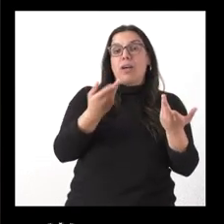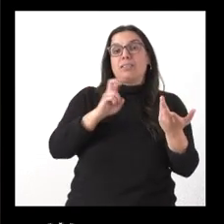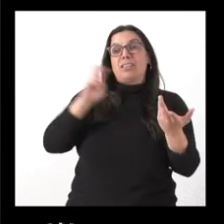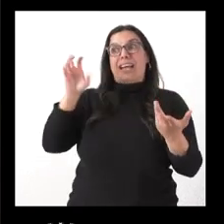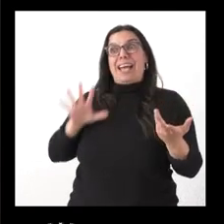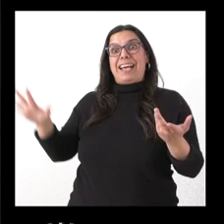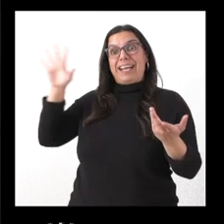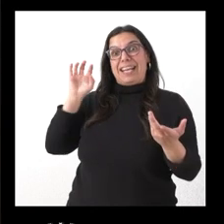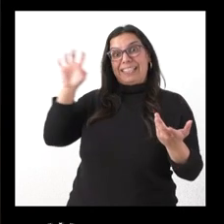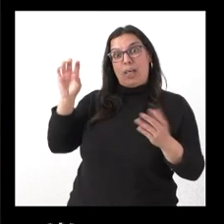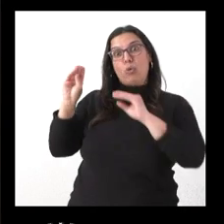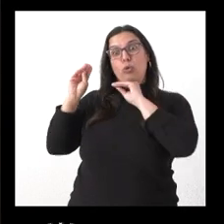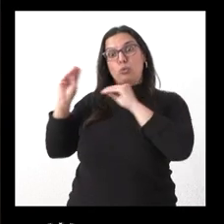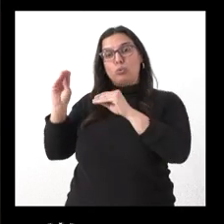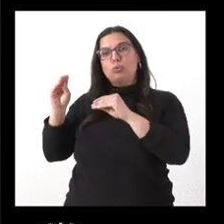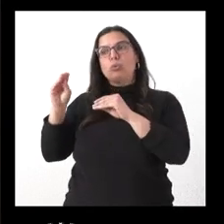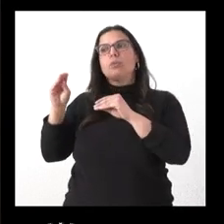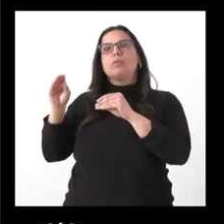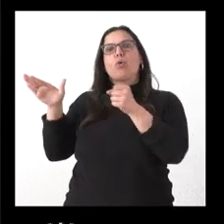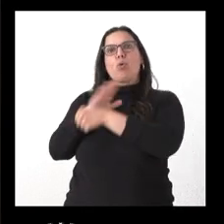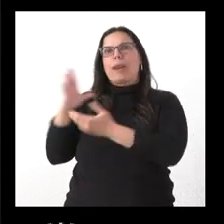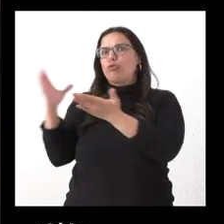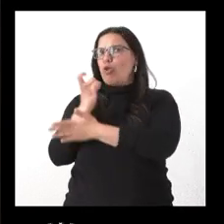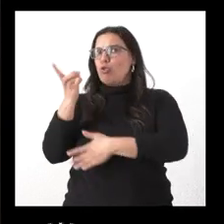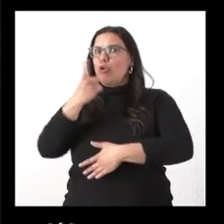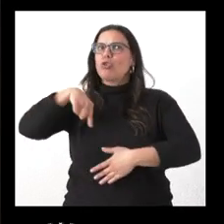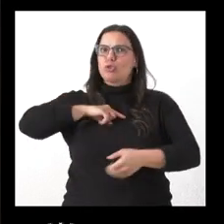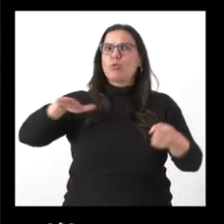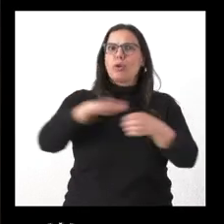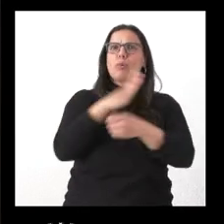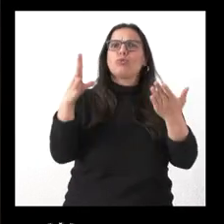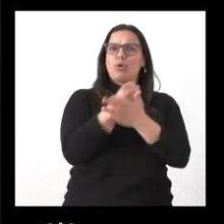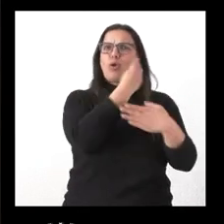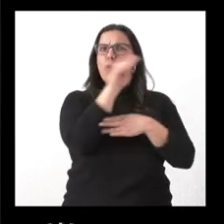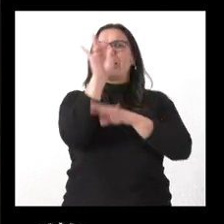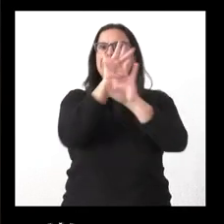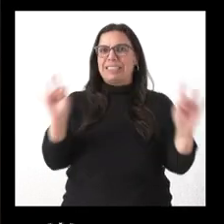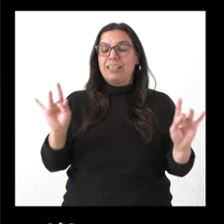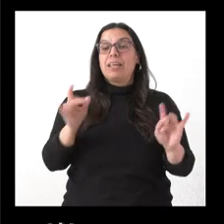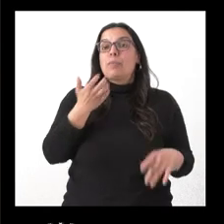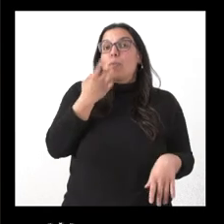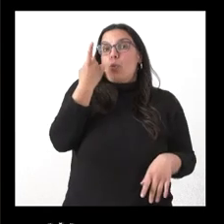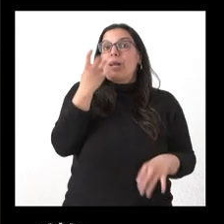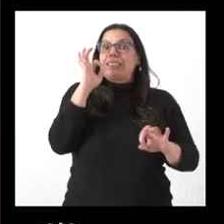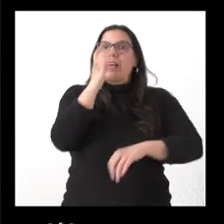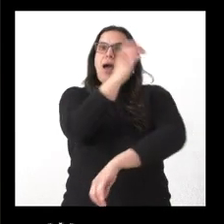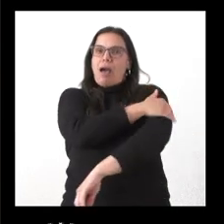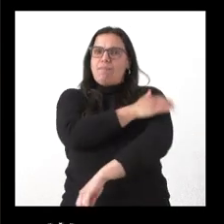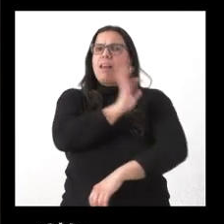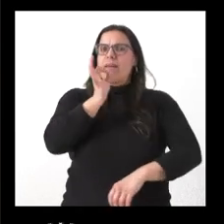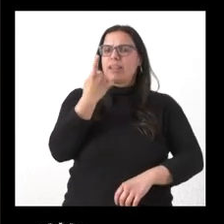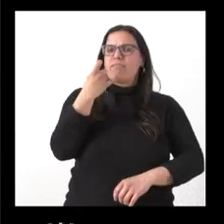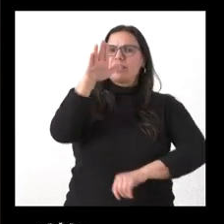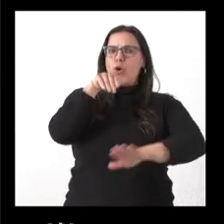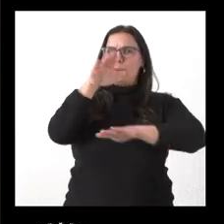del Estado Nosotros sí que llegamos a todos los jóvenes y a todos con esas ayudas y entre ellas está de la efectivamente está pendiente de hacer la convocatoria